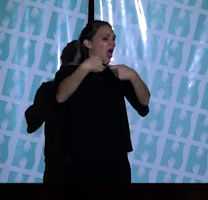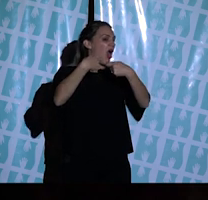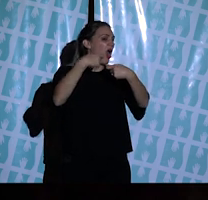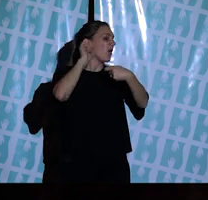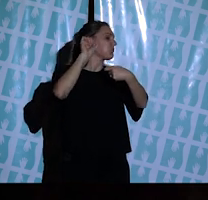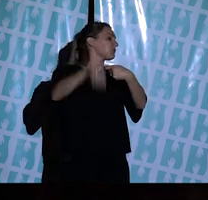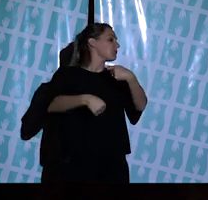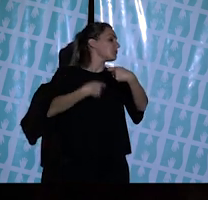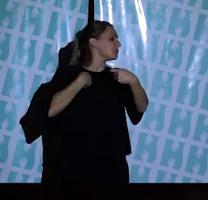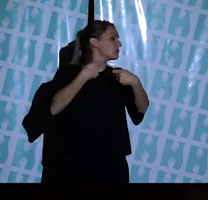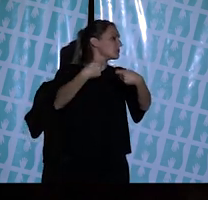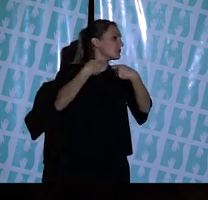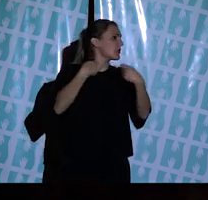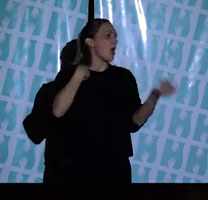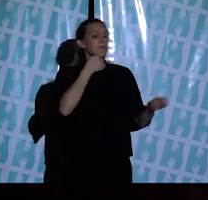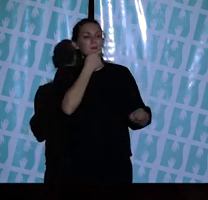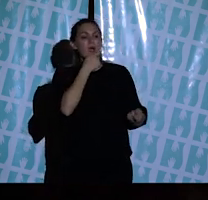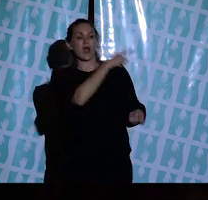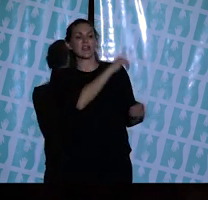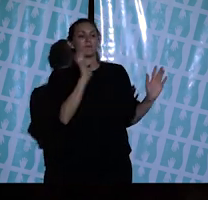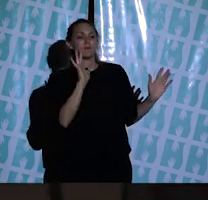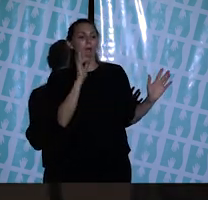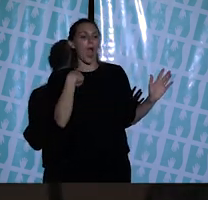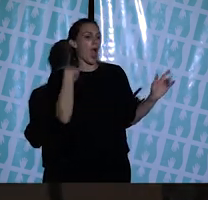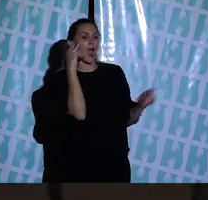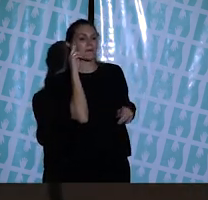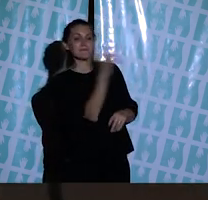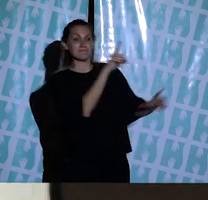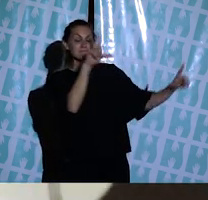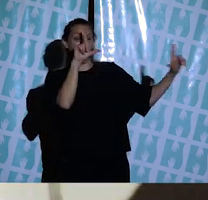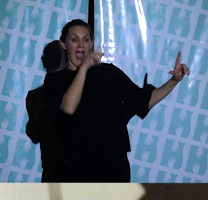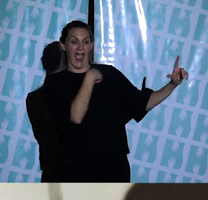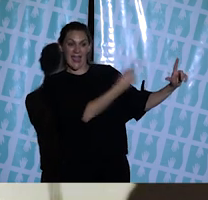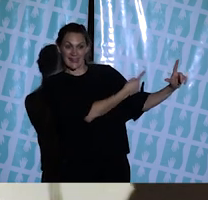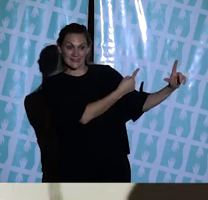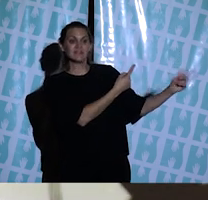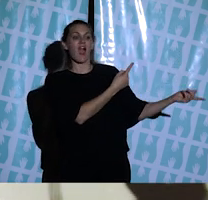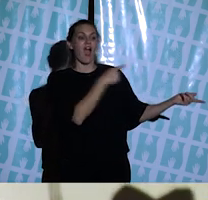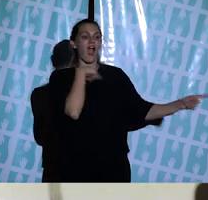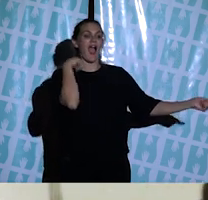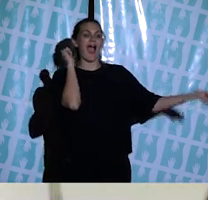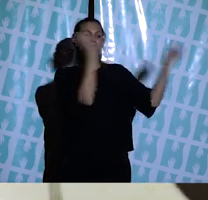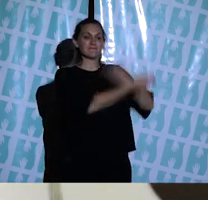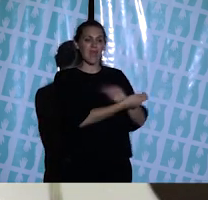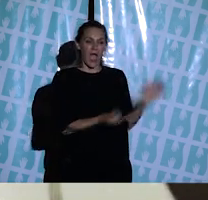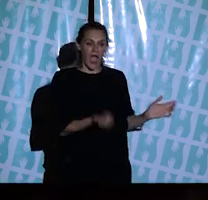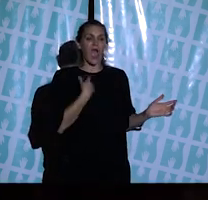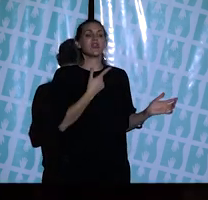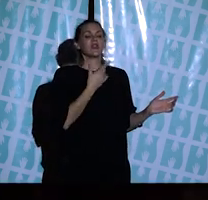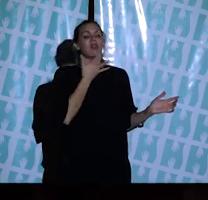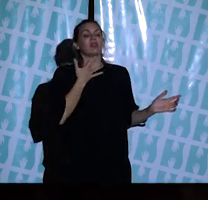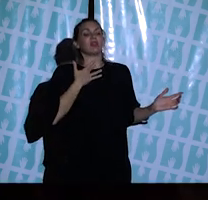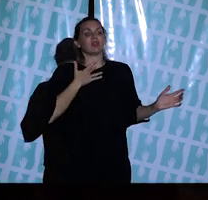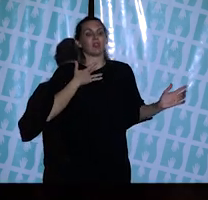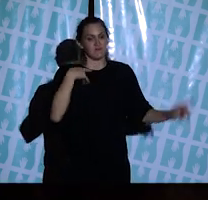aquí, cómo se ha dado vuelta este señuelo, y pueden convertirse en conductas adictivas. Ya vamos a ver cómo se